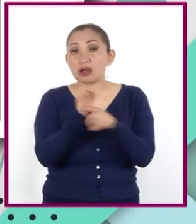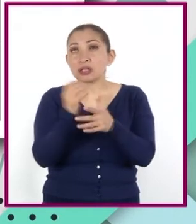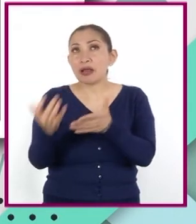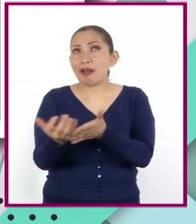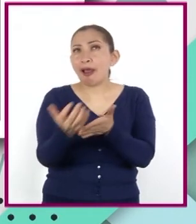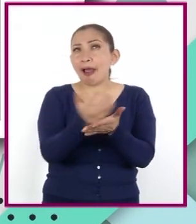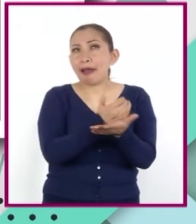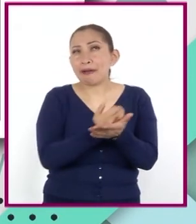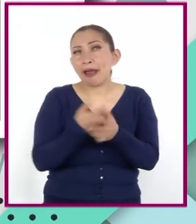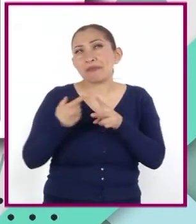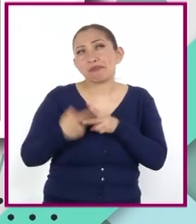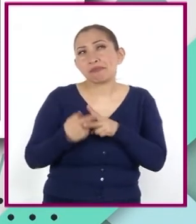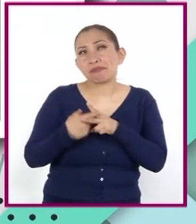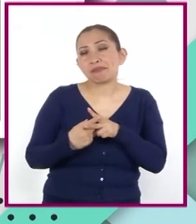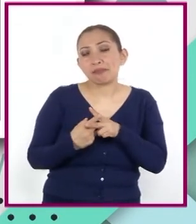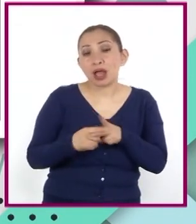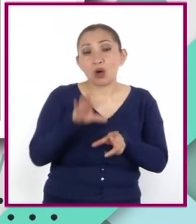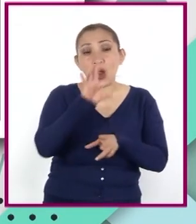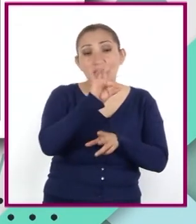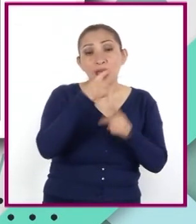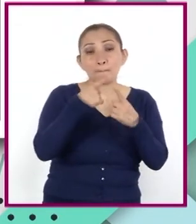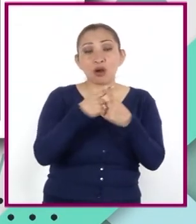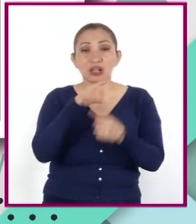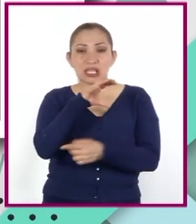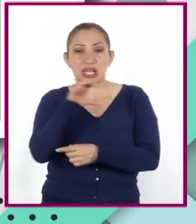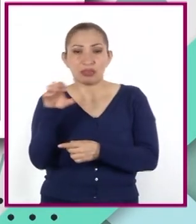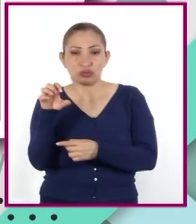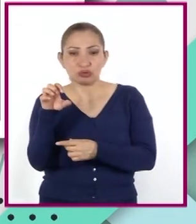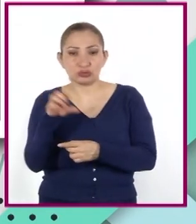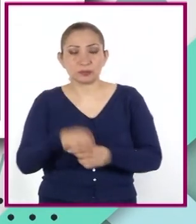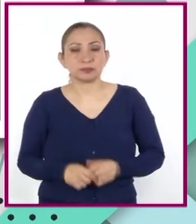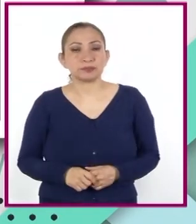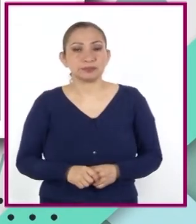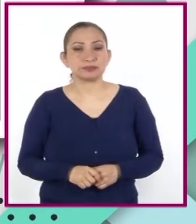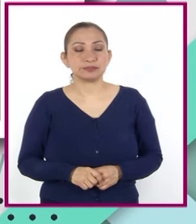se calcula multiplicando 40 por 500.